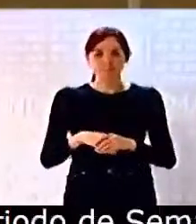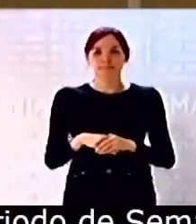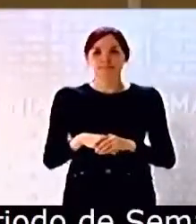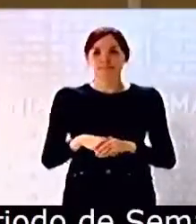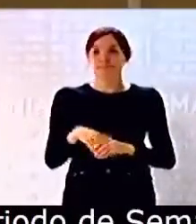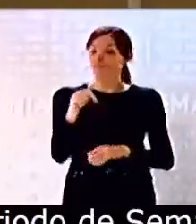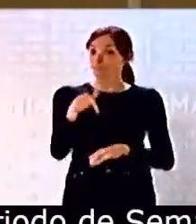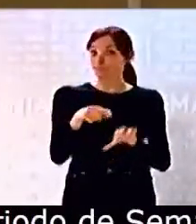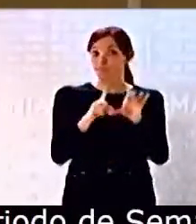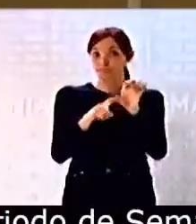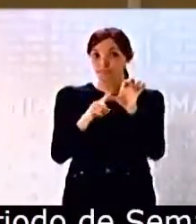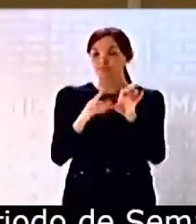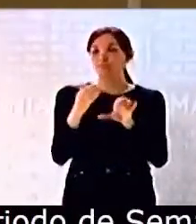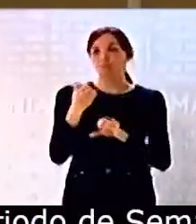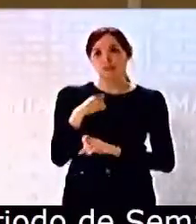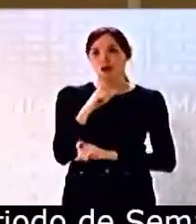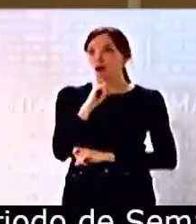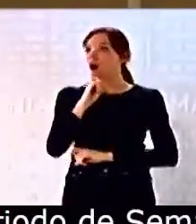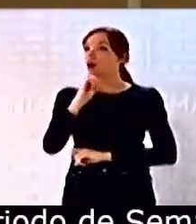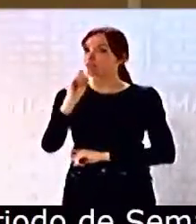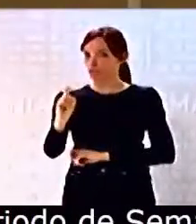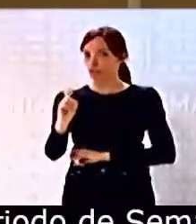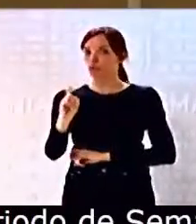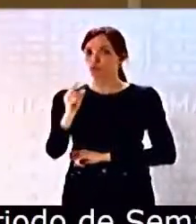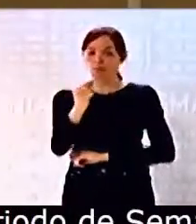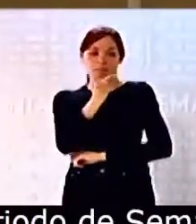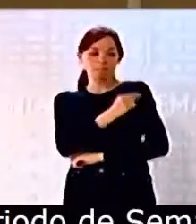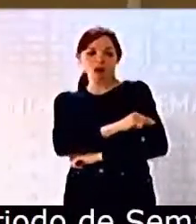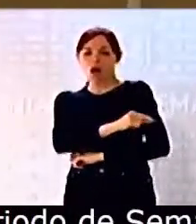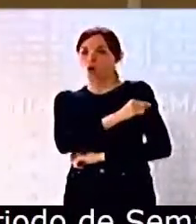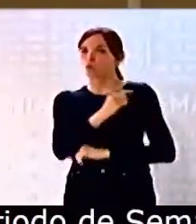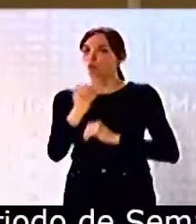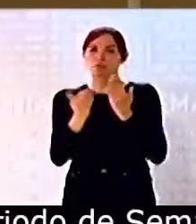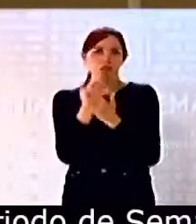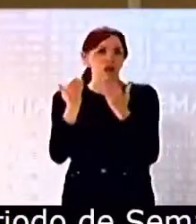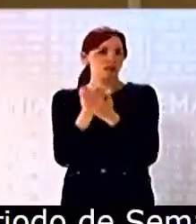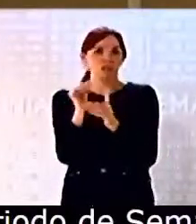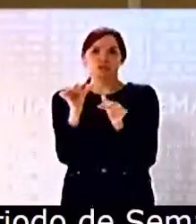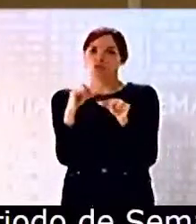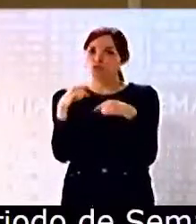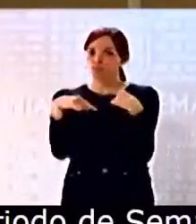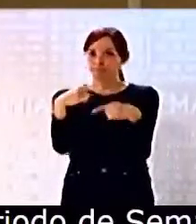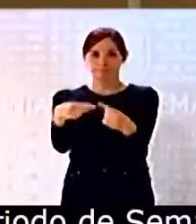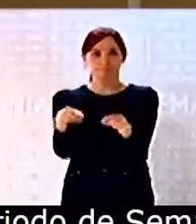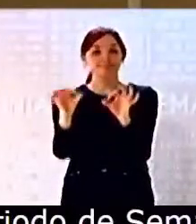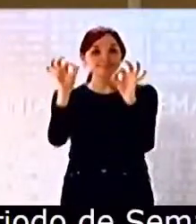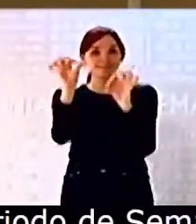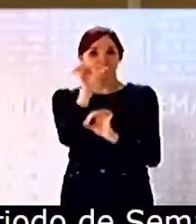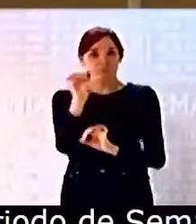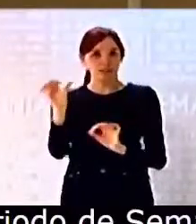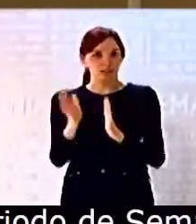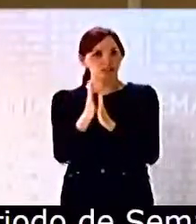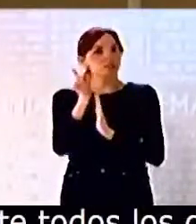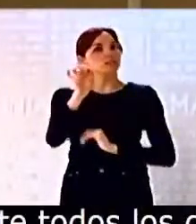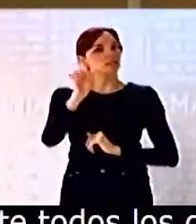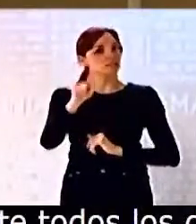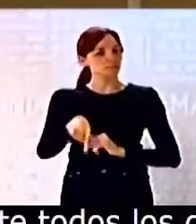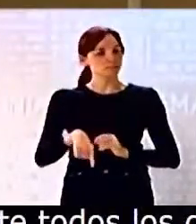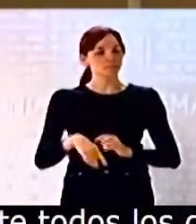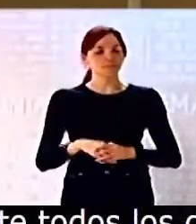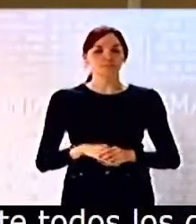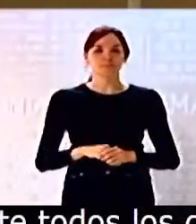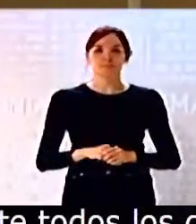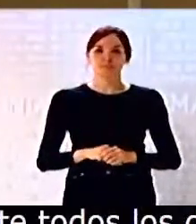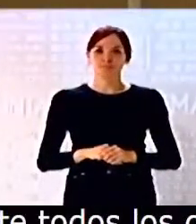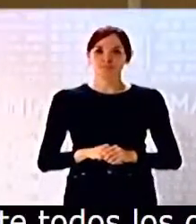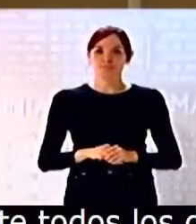Extremadura ya les anuncio que vacunará durante todos los días de Semana Santa.